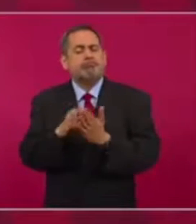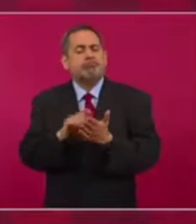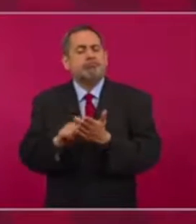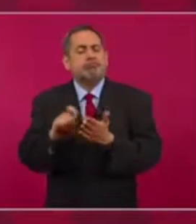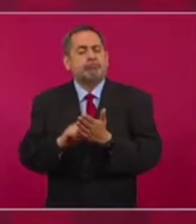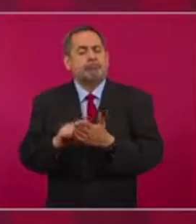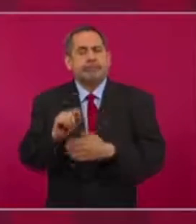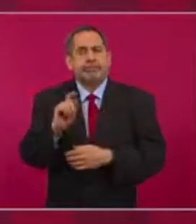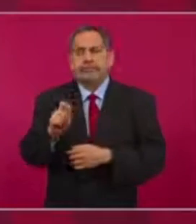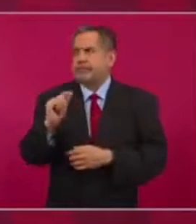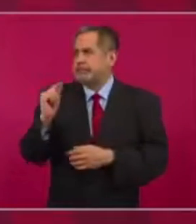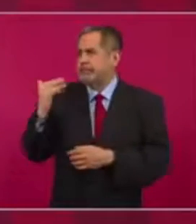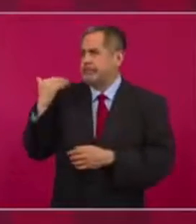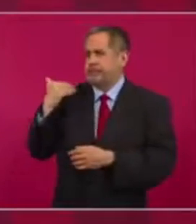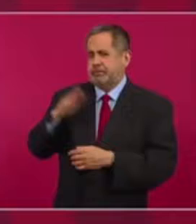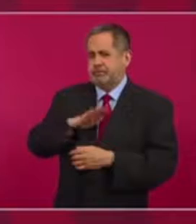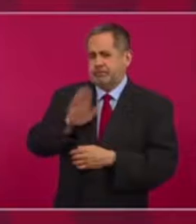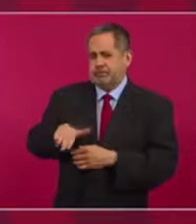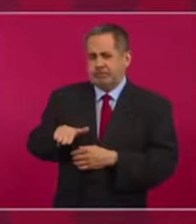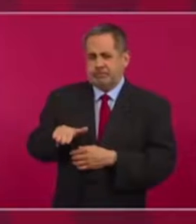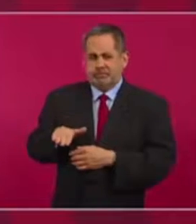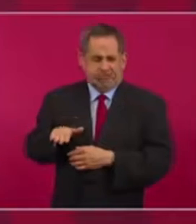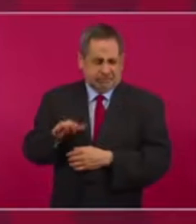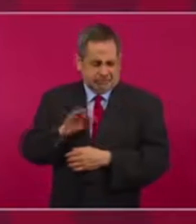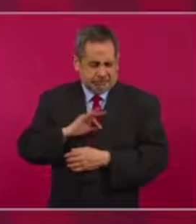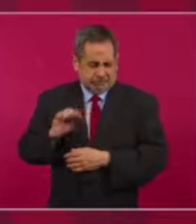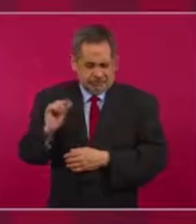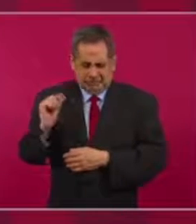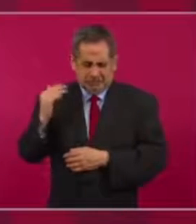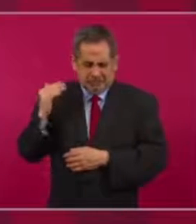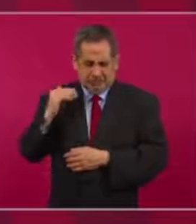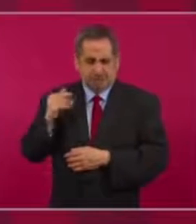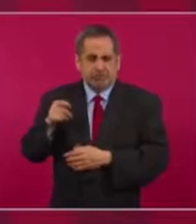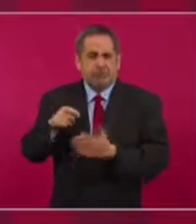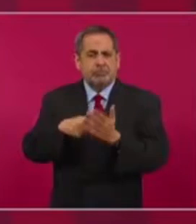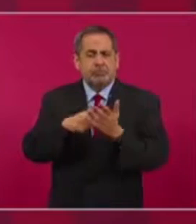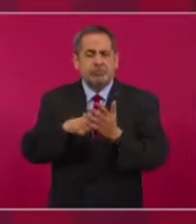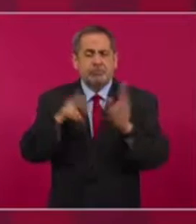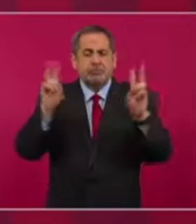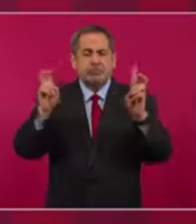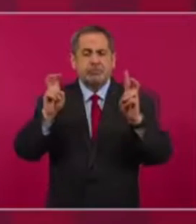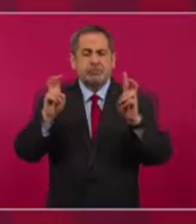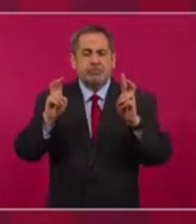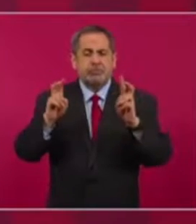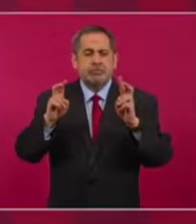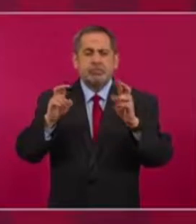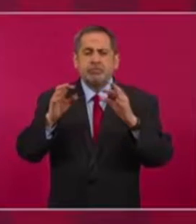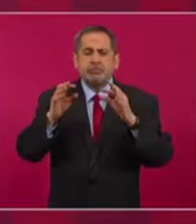que acaba de fallecer hace relativamente poco, Noticias del Imperio se llama el libro,